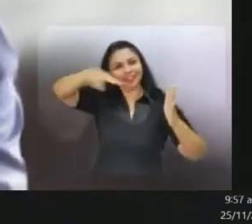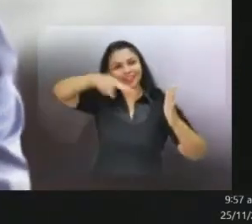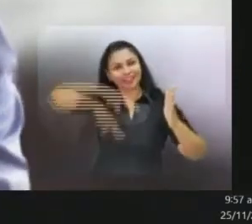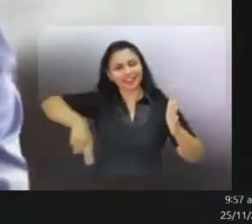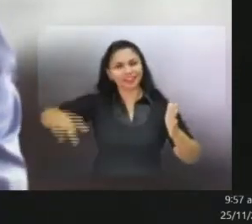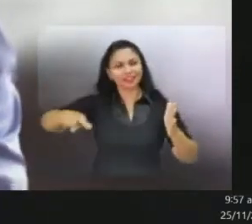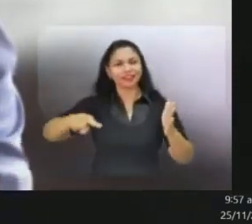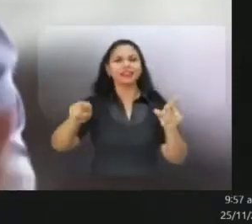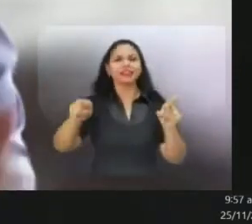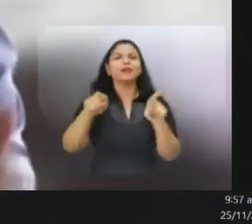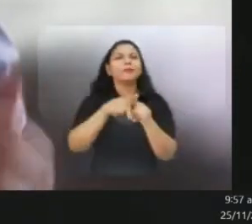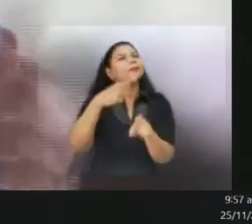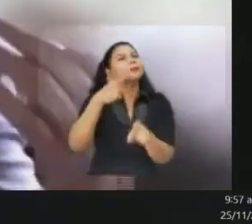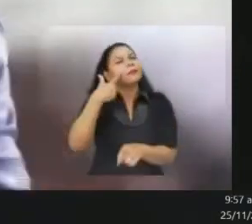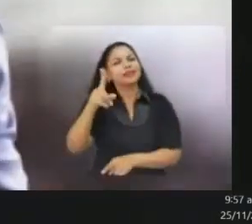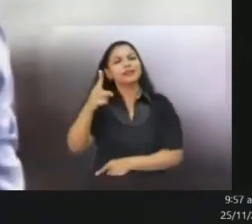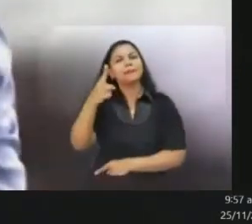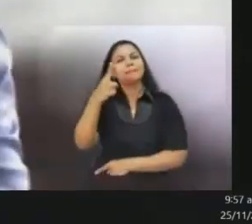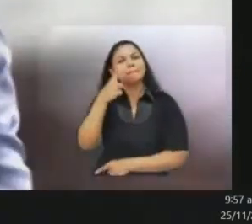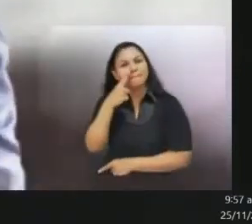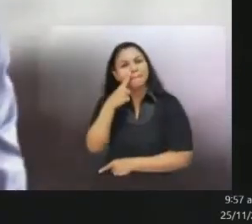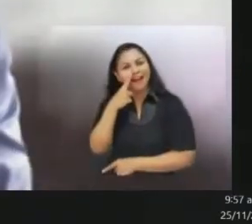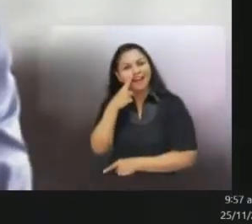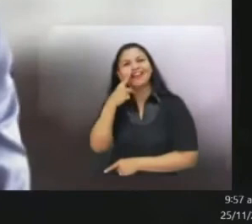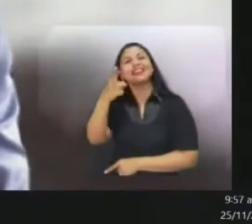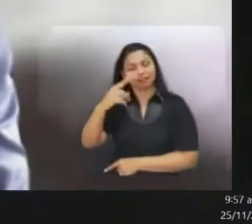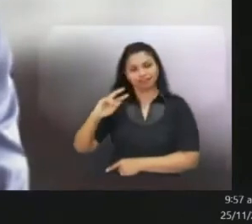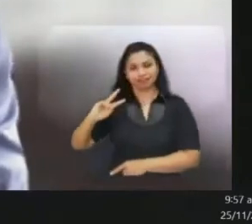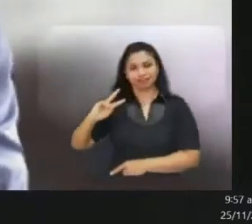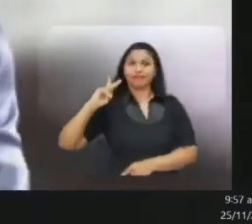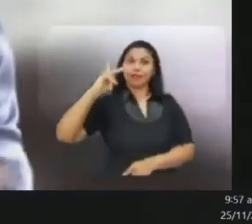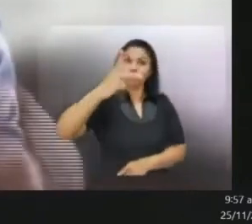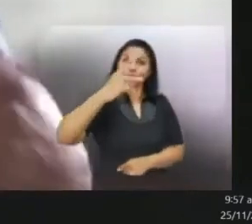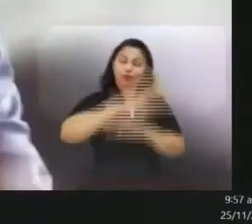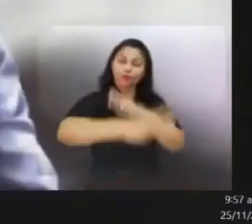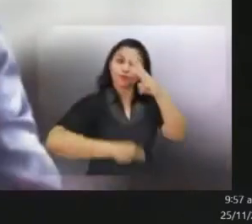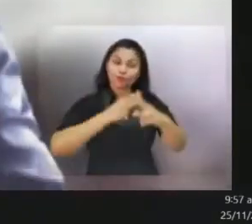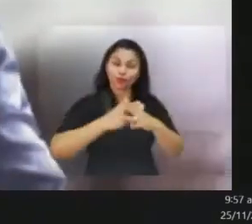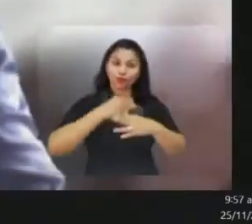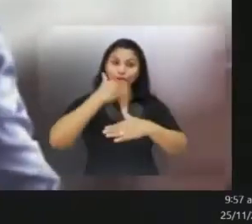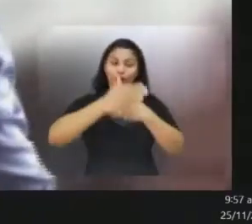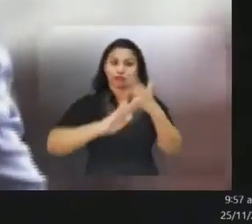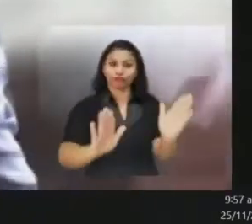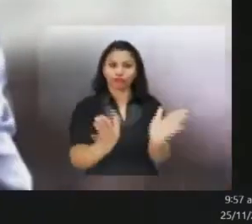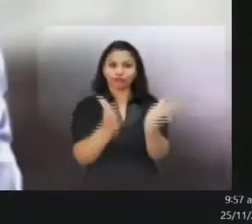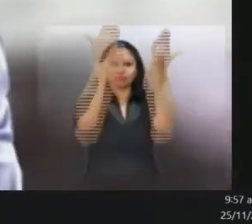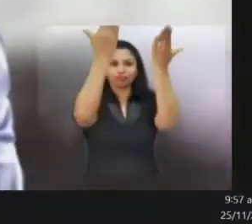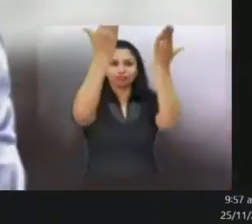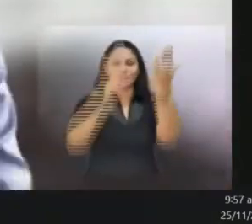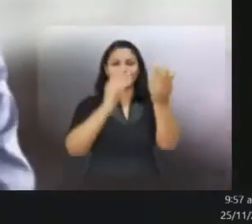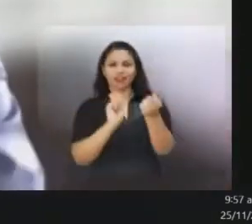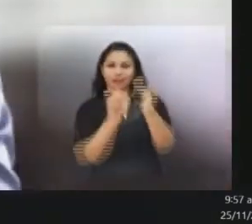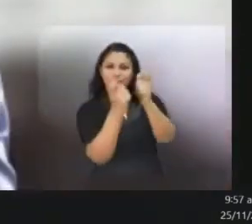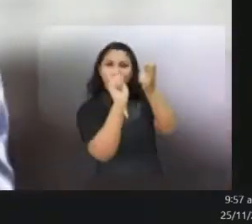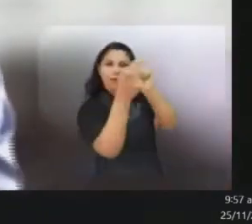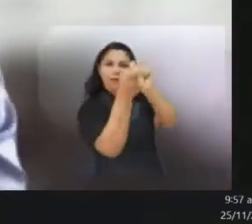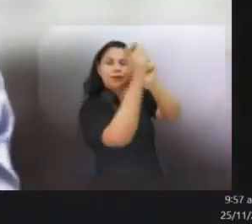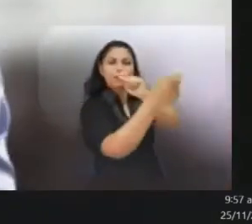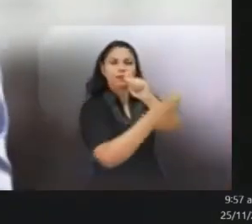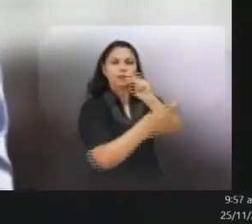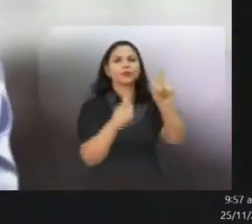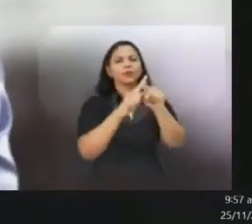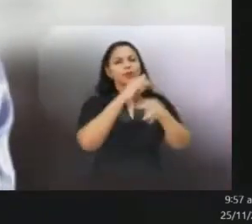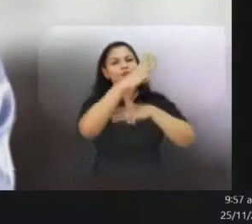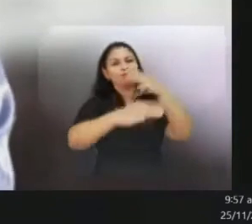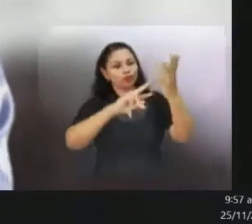padre de la tecnología móvil, que han evolucionado desde el mundo CDMA al mundo GSM y a toda esa familia de tecnologías, y están en todo, donde hay un